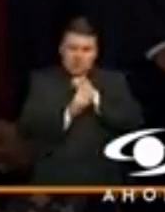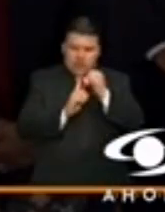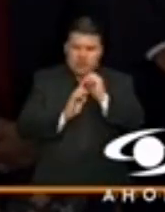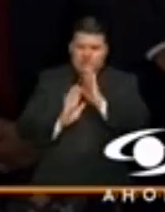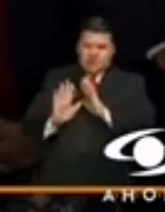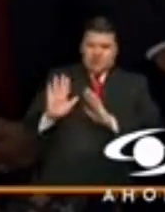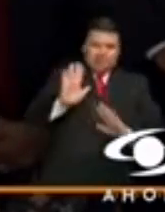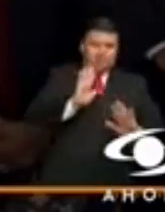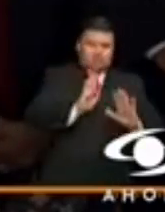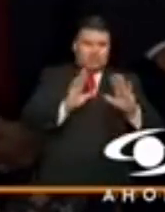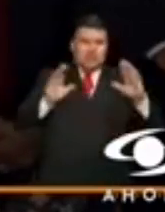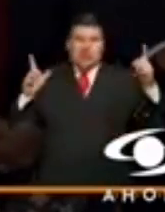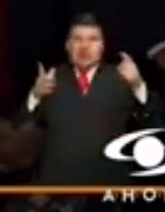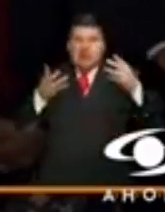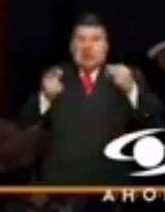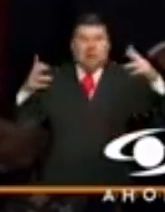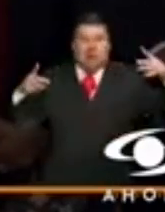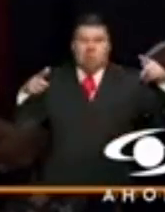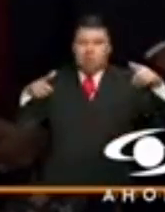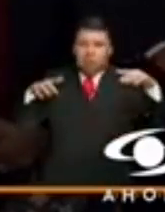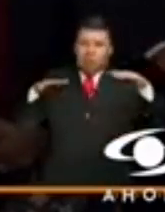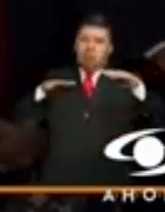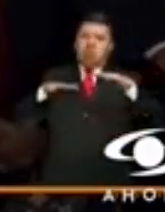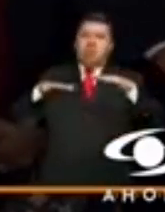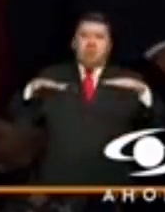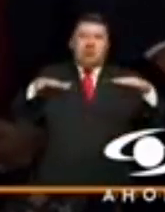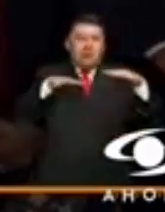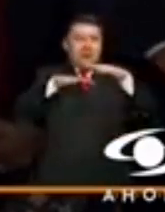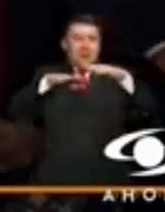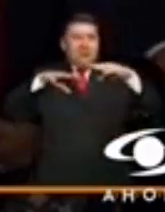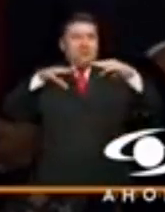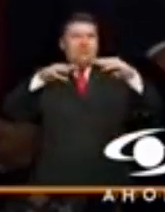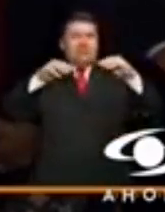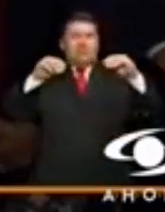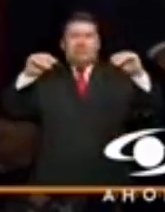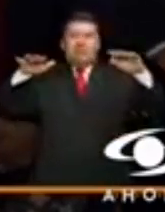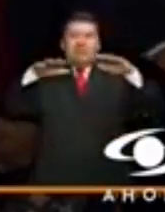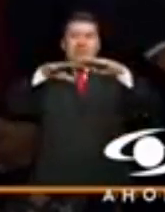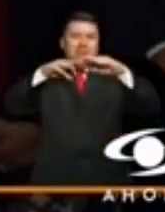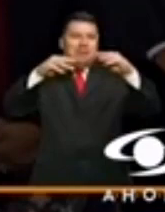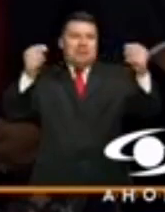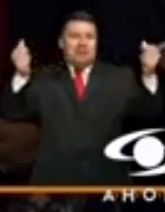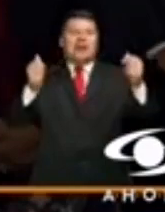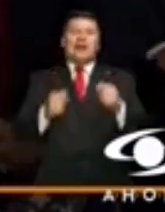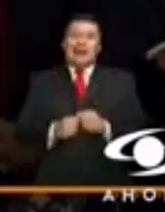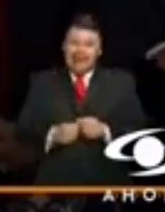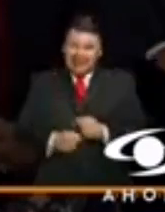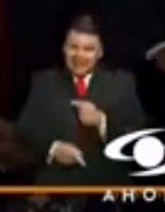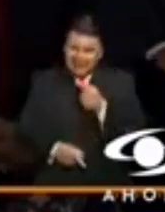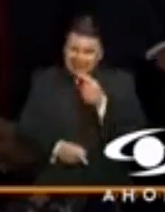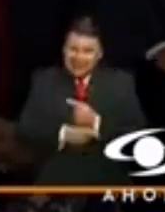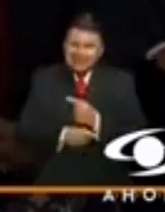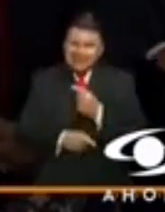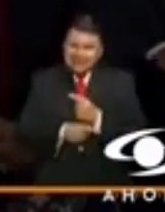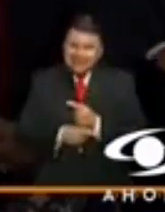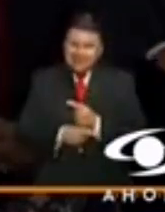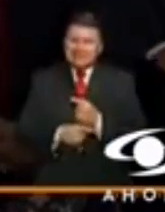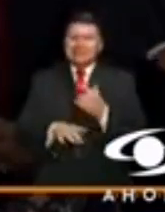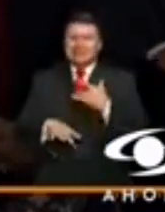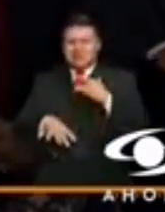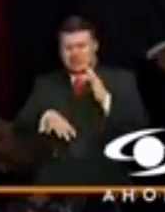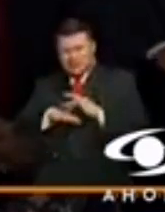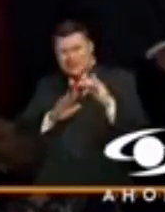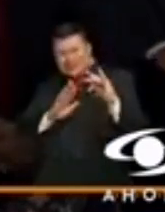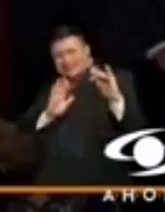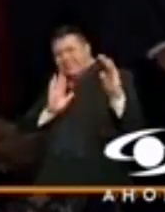sociedad, pierde velocidad en el momento en el que empieza su expansión. Y así lo estamos